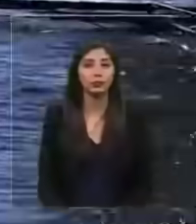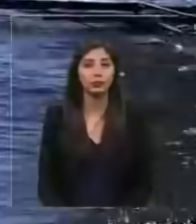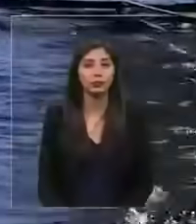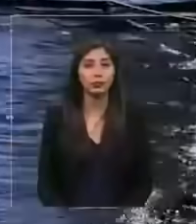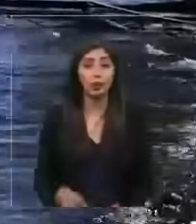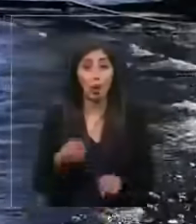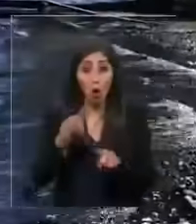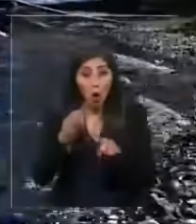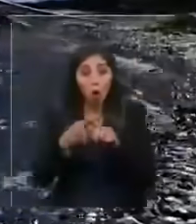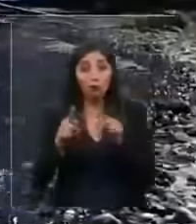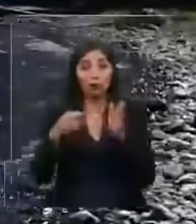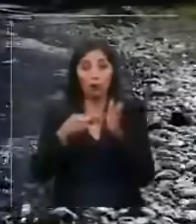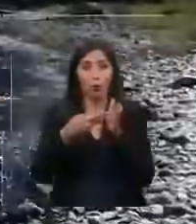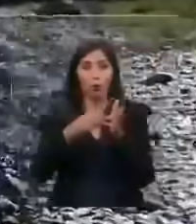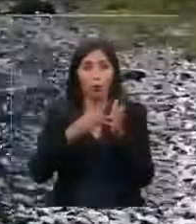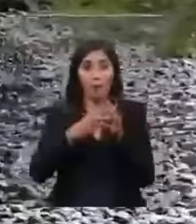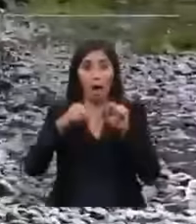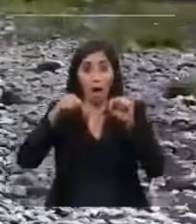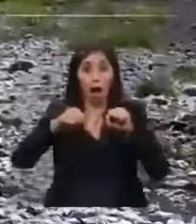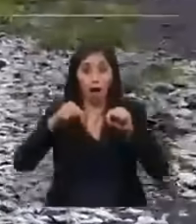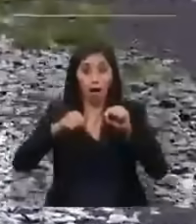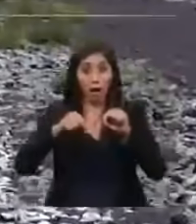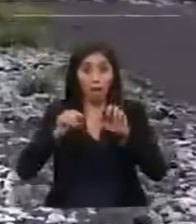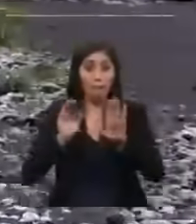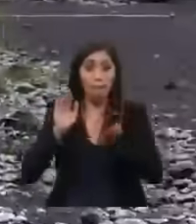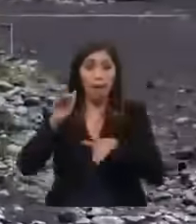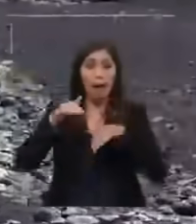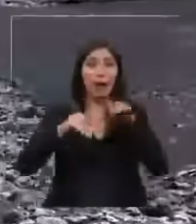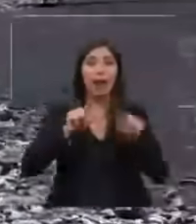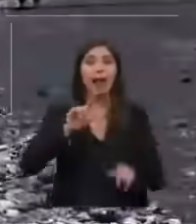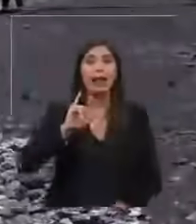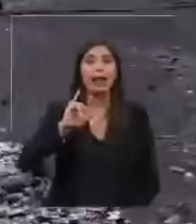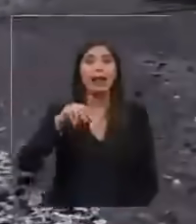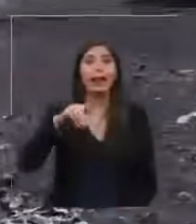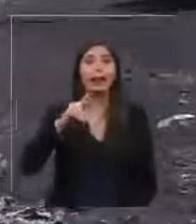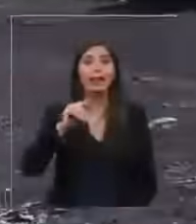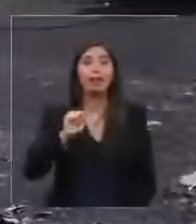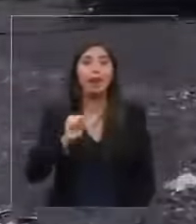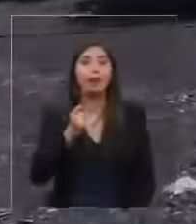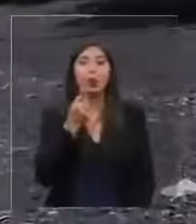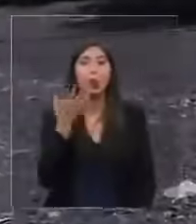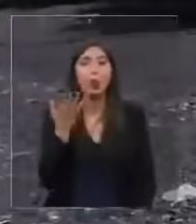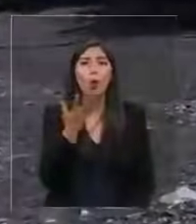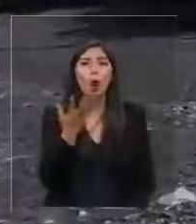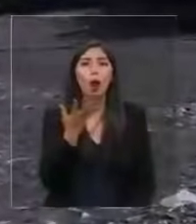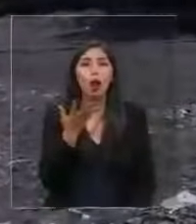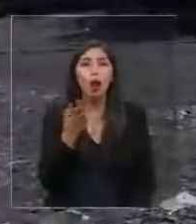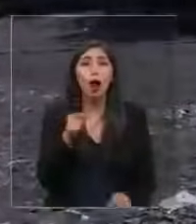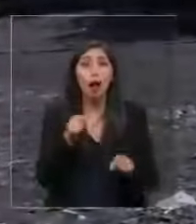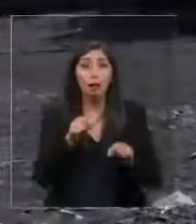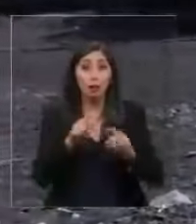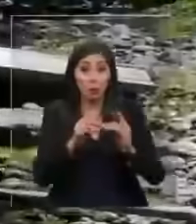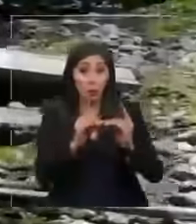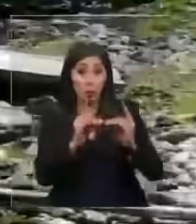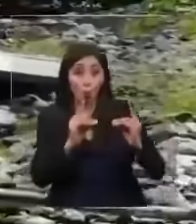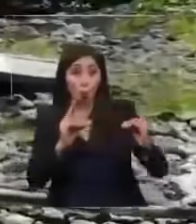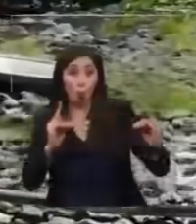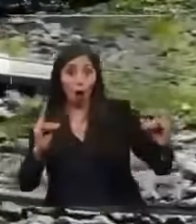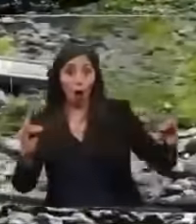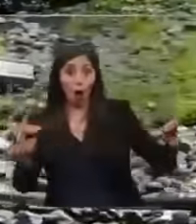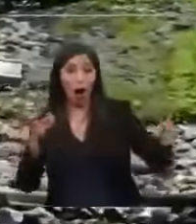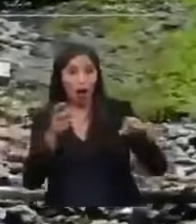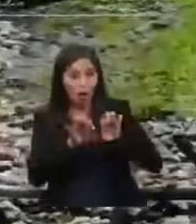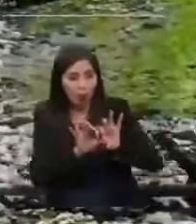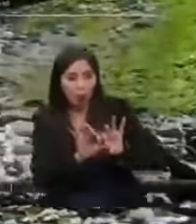Otro de los problemas que nos encontramos acá en el sector de Playa Linda en Villarrica es que en ese muelle sale una especie de tubería